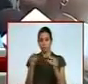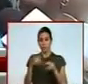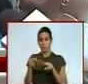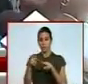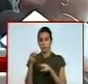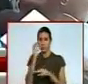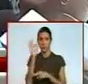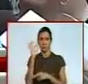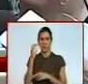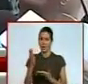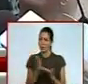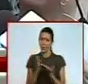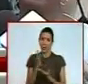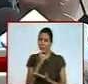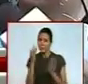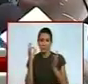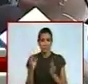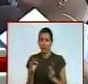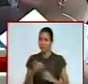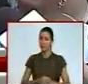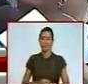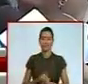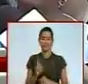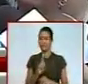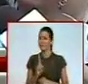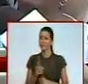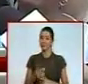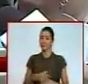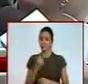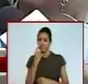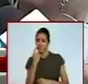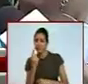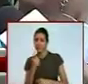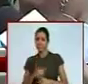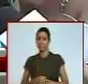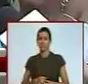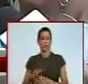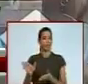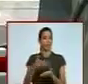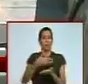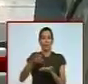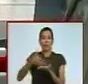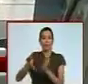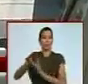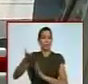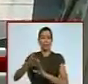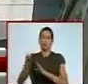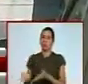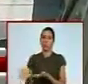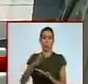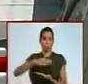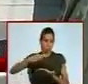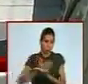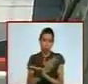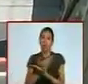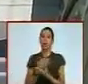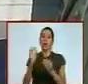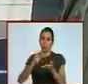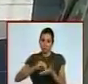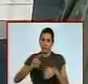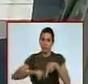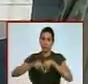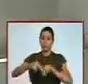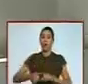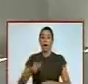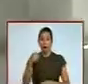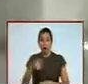Si la escuela no es segura para nuestros niños y nuestras niñas, nosotros sencillamente desalojamos la escuela. En esta obra se invierten más de